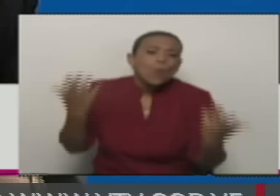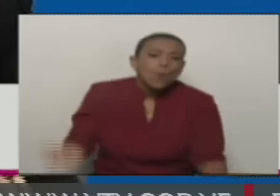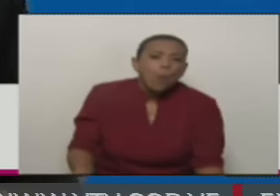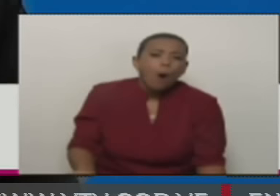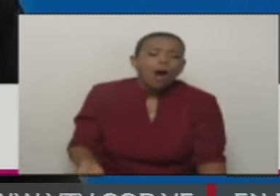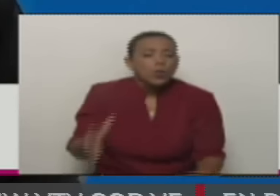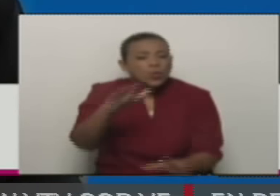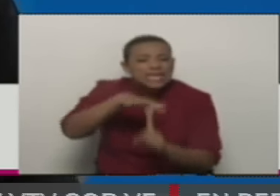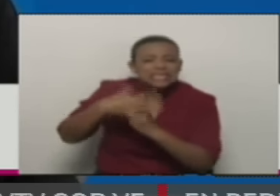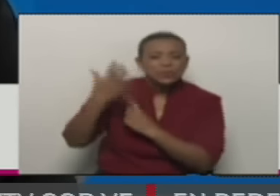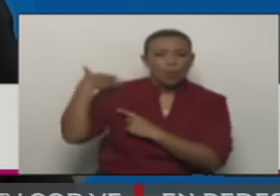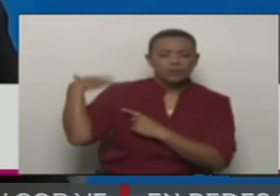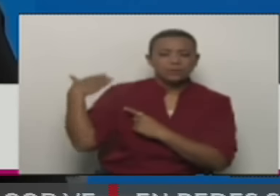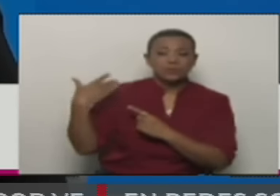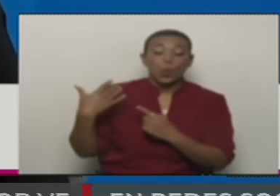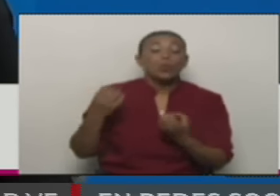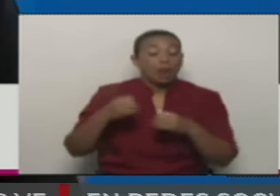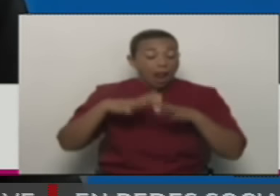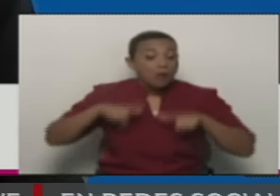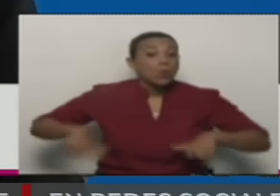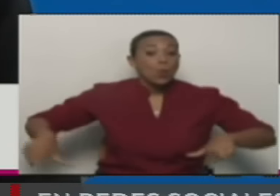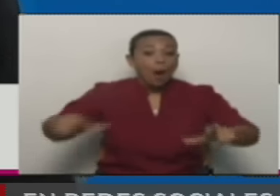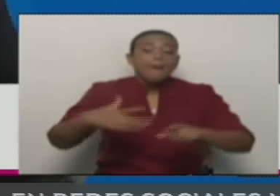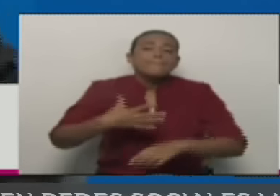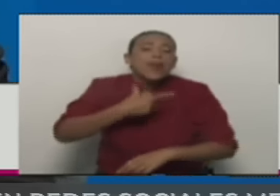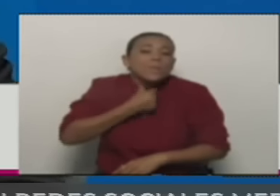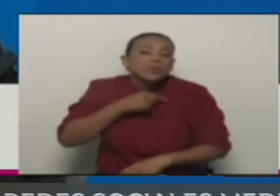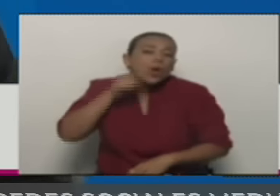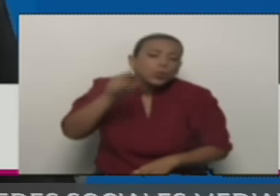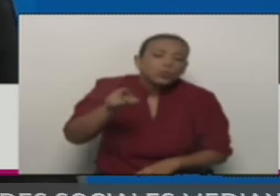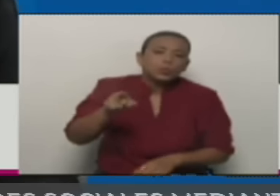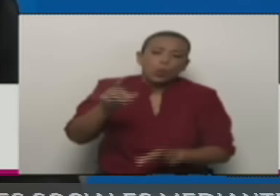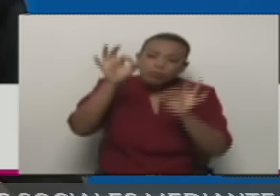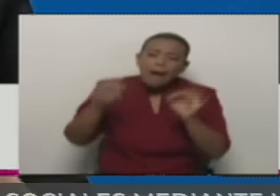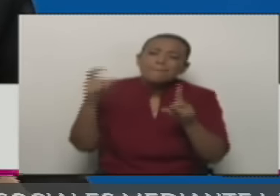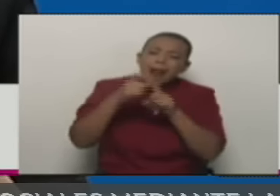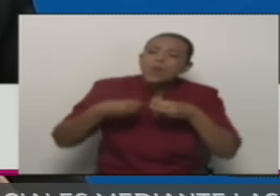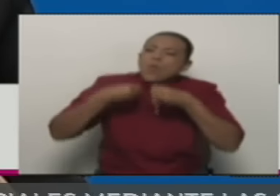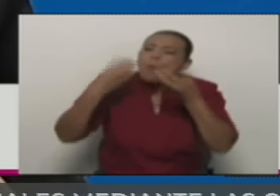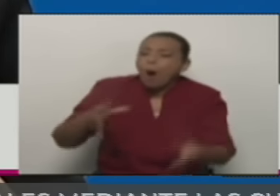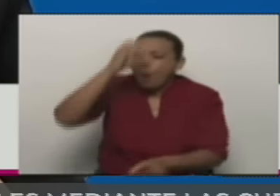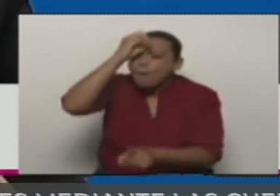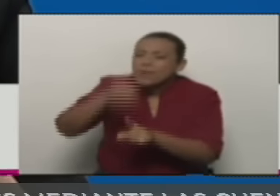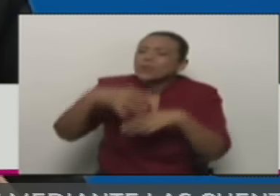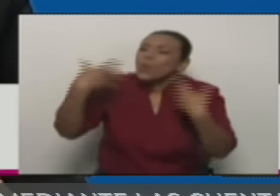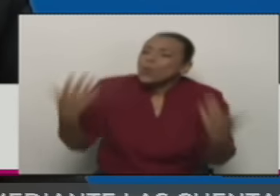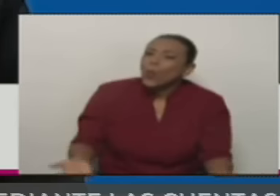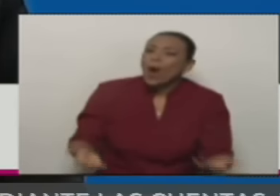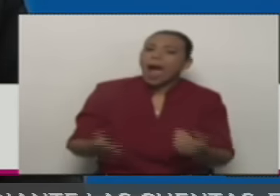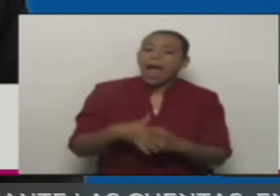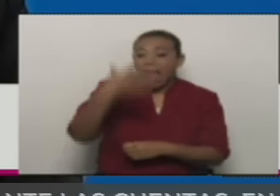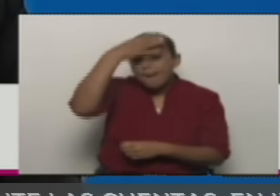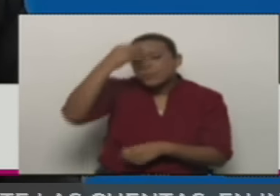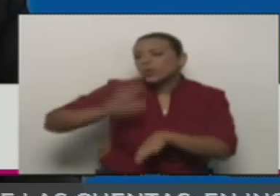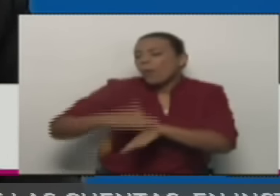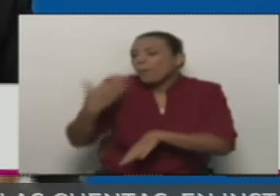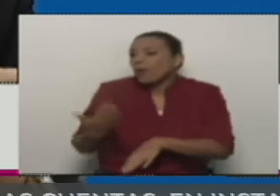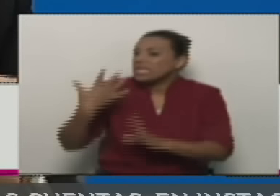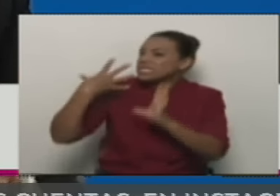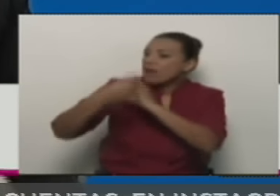esto que ocurre queda muy claro un escenario, pero me gustaría que fuera usted quien le ponga las palabras. Porque entonces Edmundo González